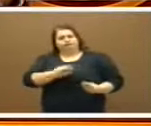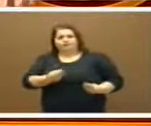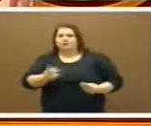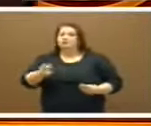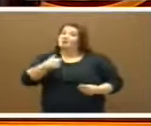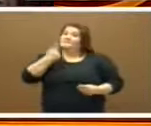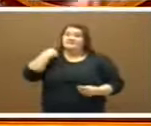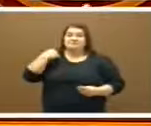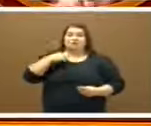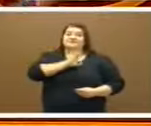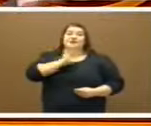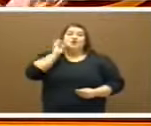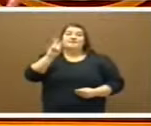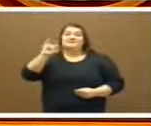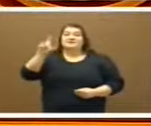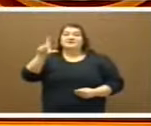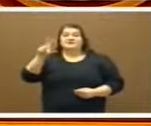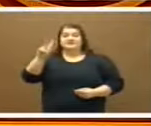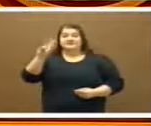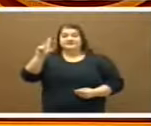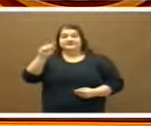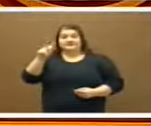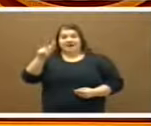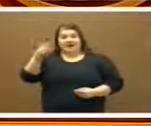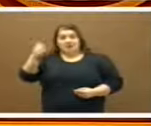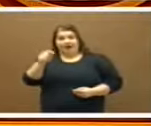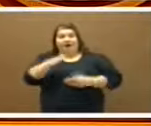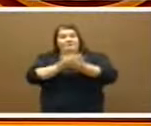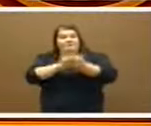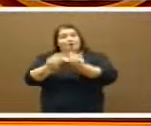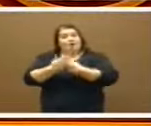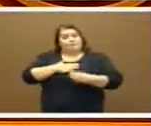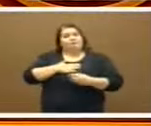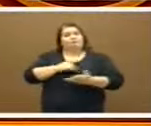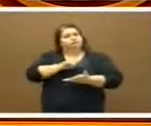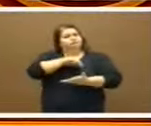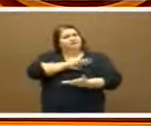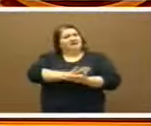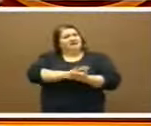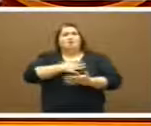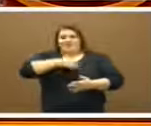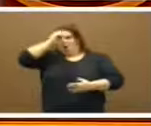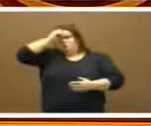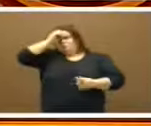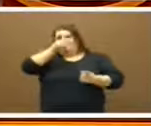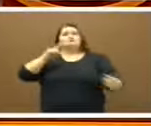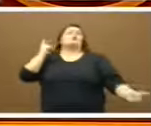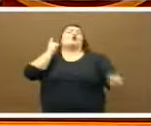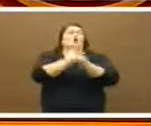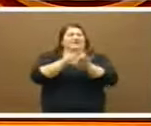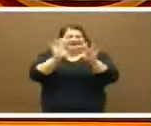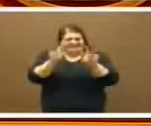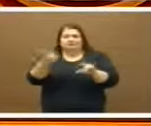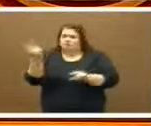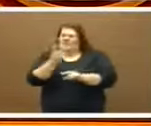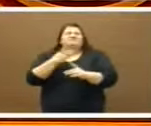señora Villalba cuando debatía conmigo, que era un debate mucho más sosegado. Ideológicamente contrapuesto, porque siempre lo vamos a tener,